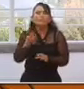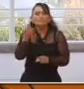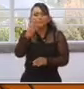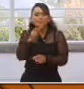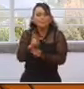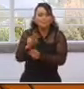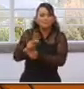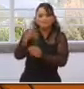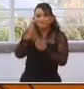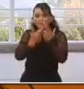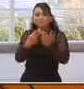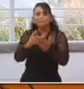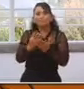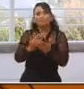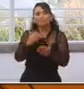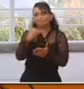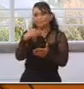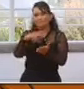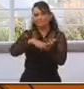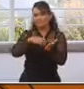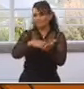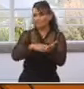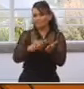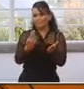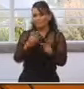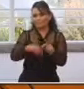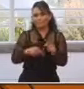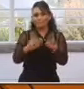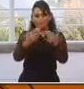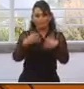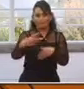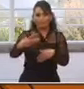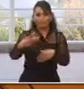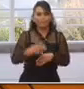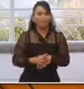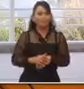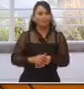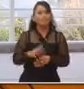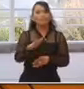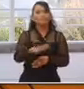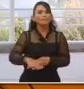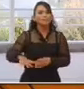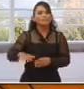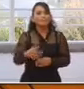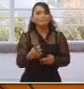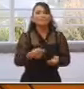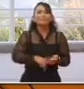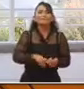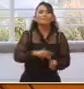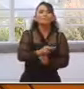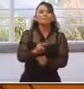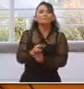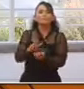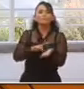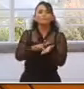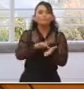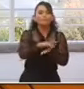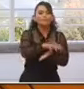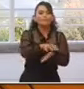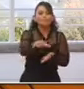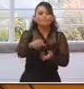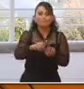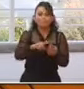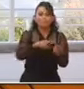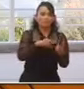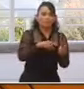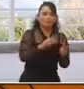importante, de prevenir hechos de corrupción. En segunda parte, las áreas del apoyo del órgano interno de control, de las cuales destaco la